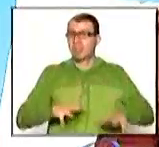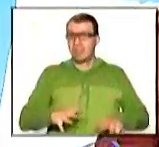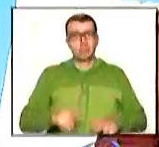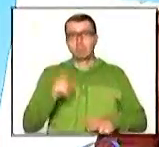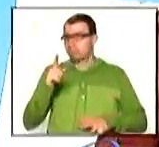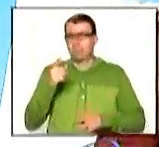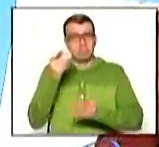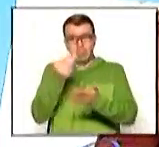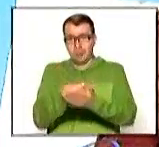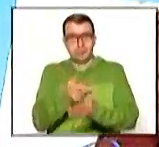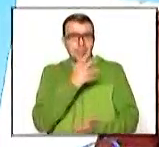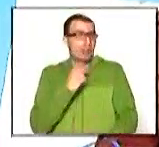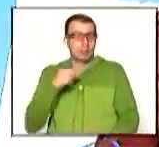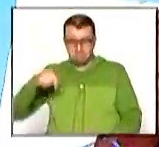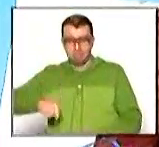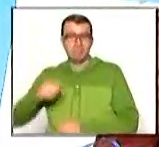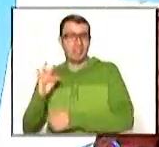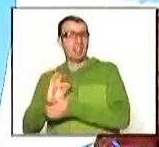Telecafé,